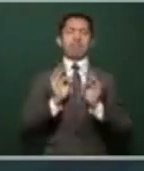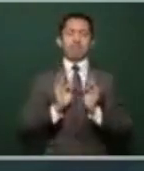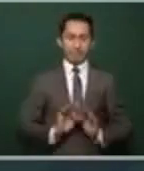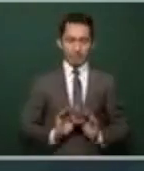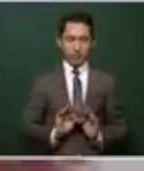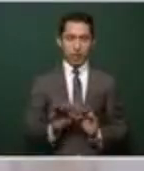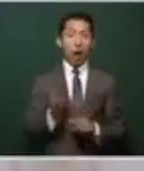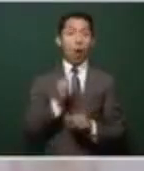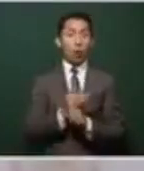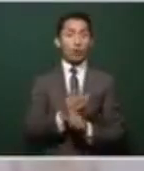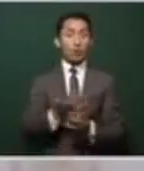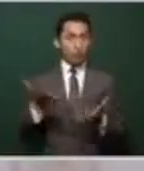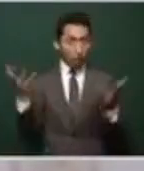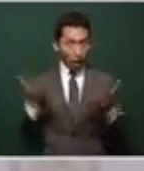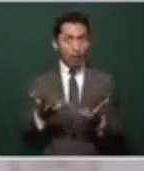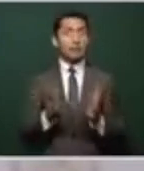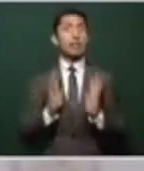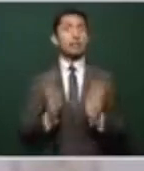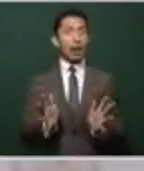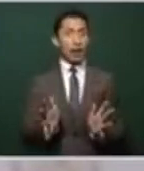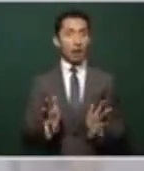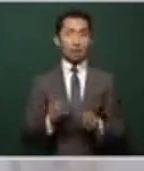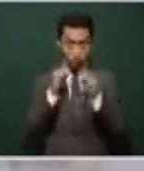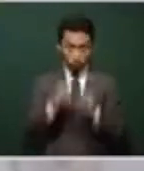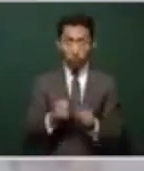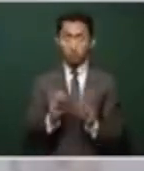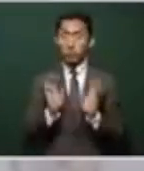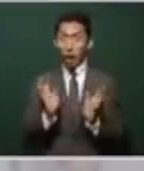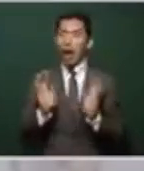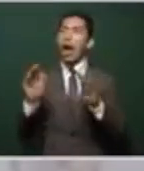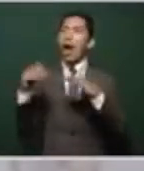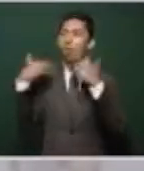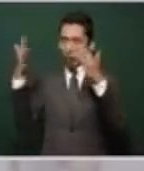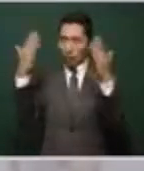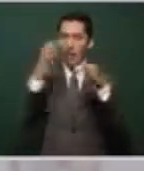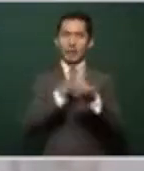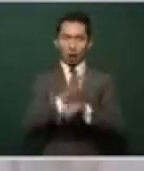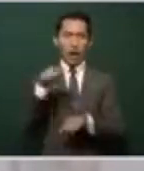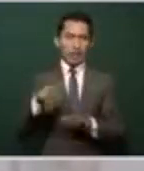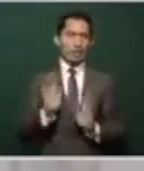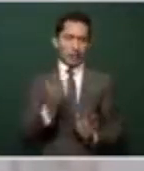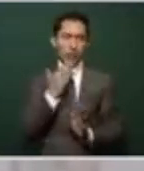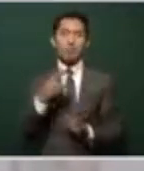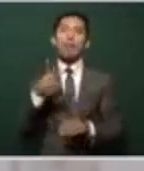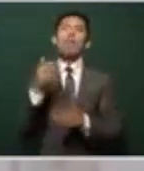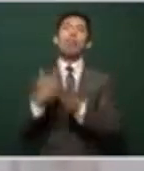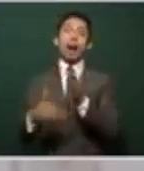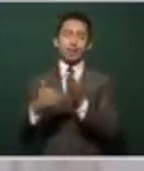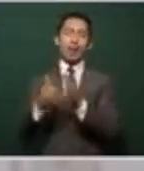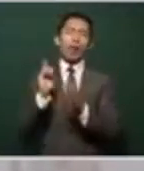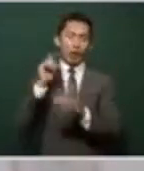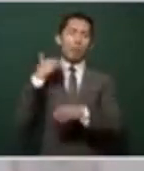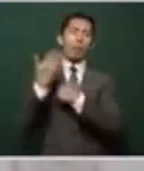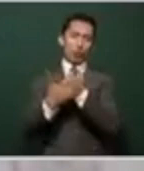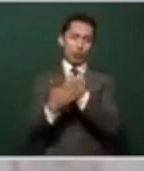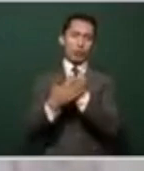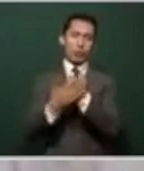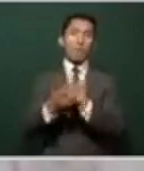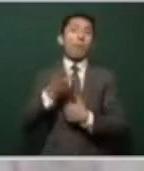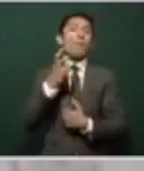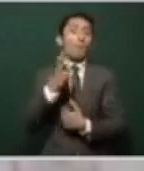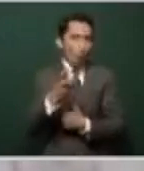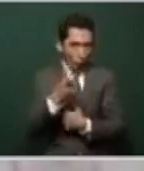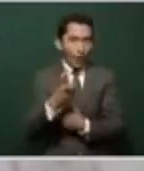se está haciendo en esos lugares, en otros estados. Entonces, por eso el